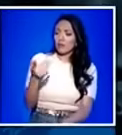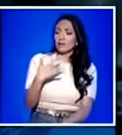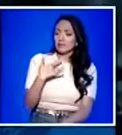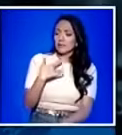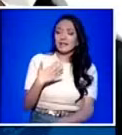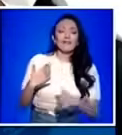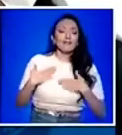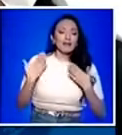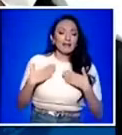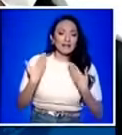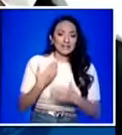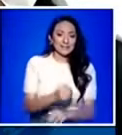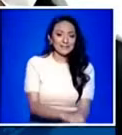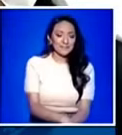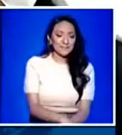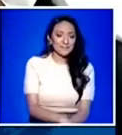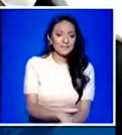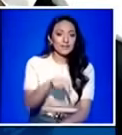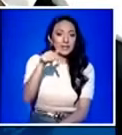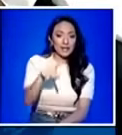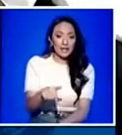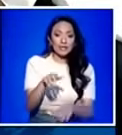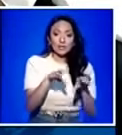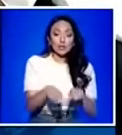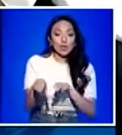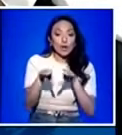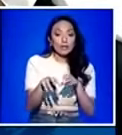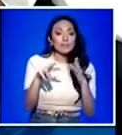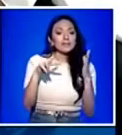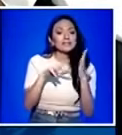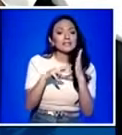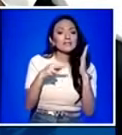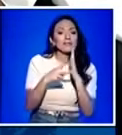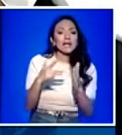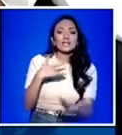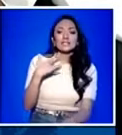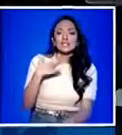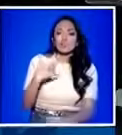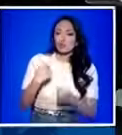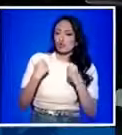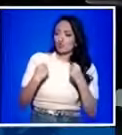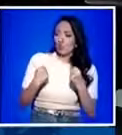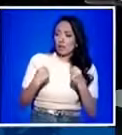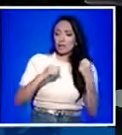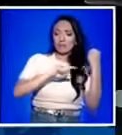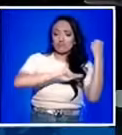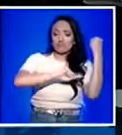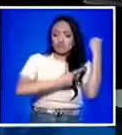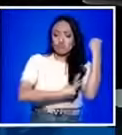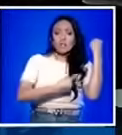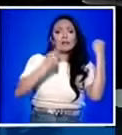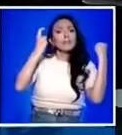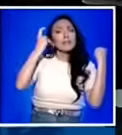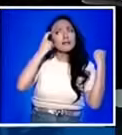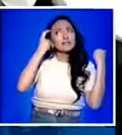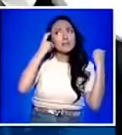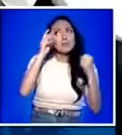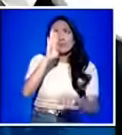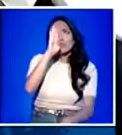y felices. Esta actividad nos fortalece, nos lleva a pensar